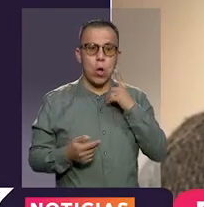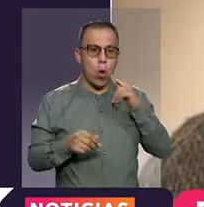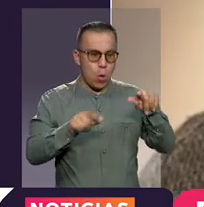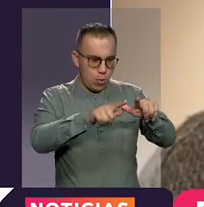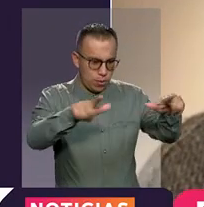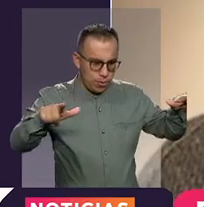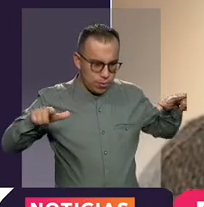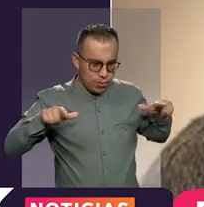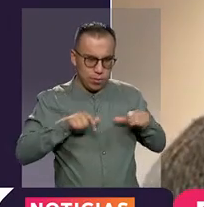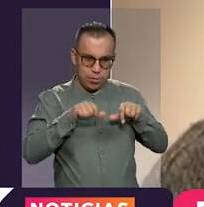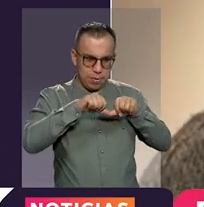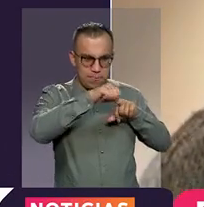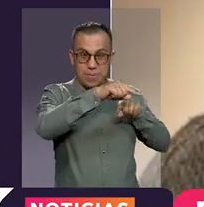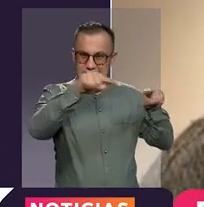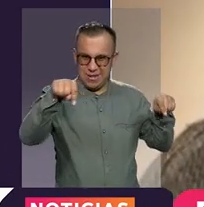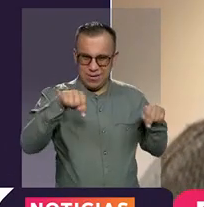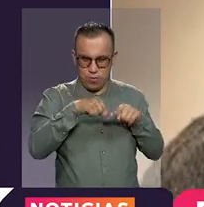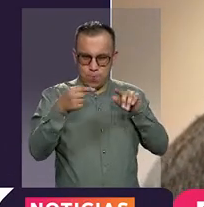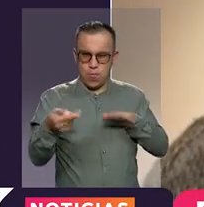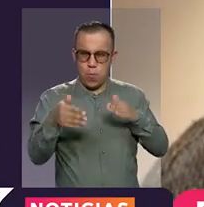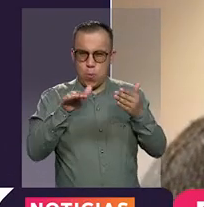planos, planimetría,